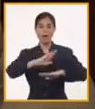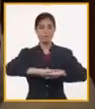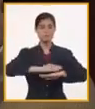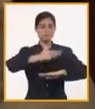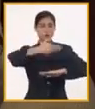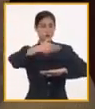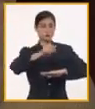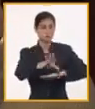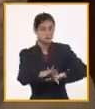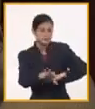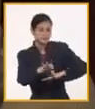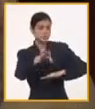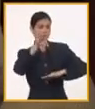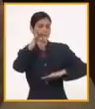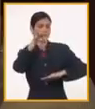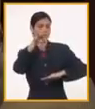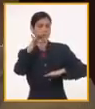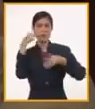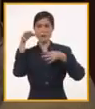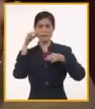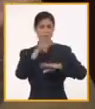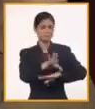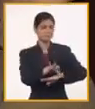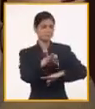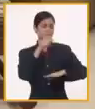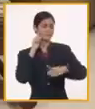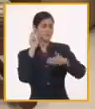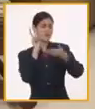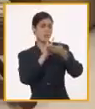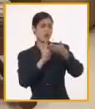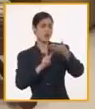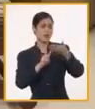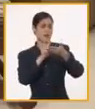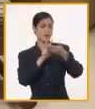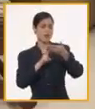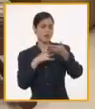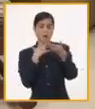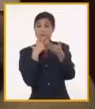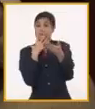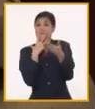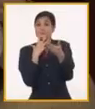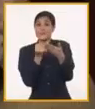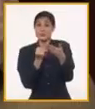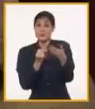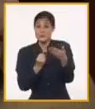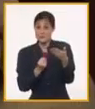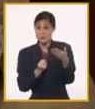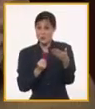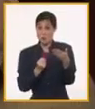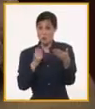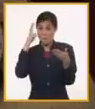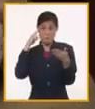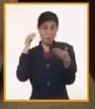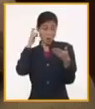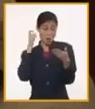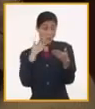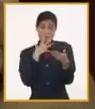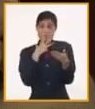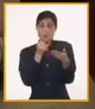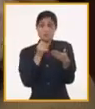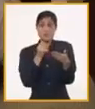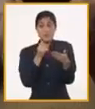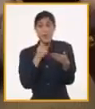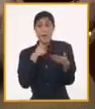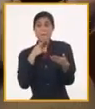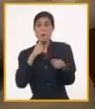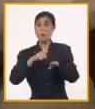muchísimo. Esto es lo que yo he querido toda la vida, pues ya mi papá estaba ya son esta gente frustrados que tratan